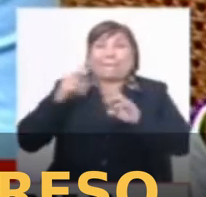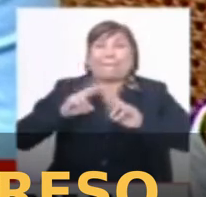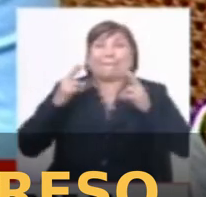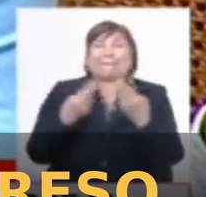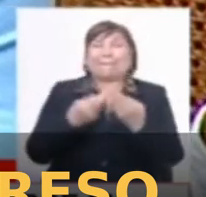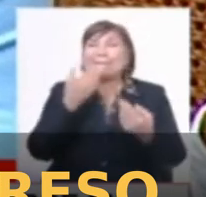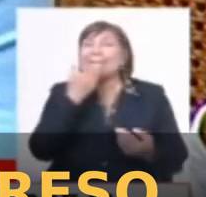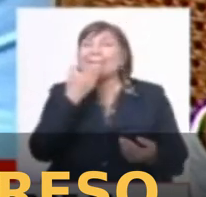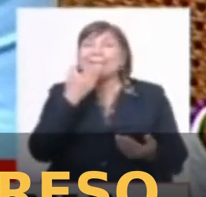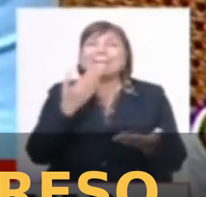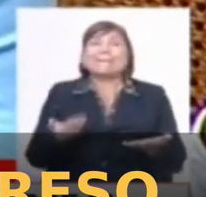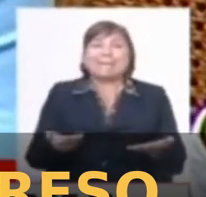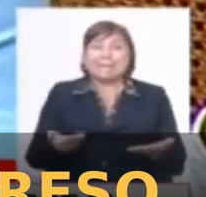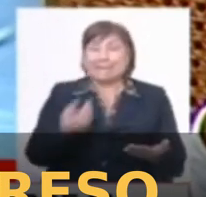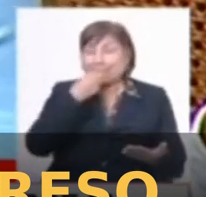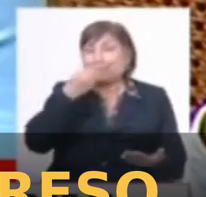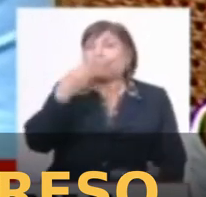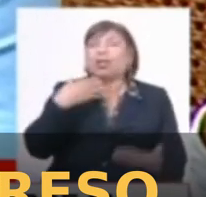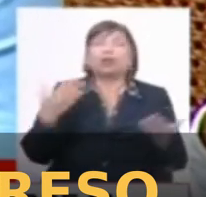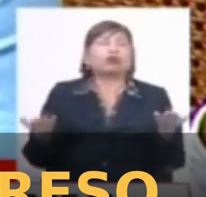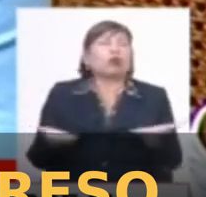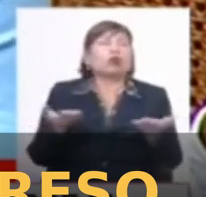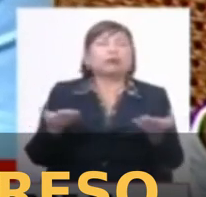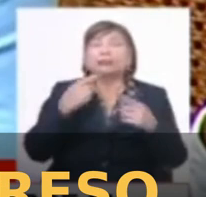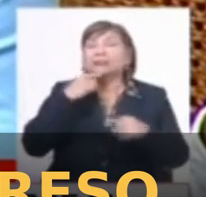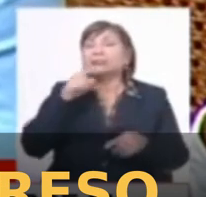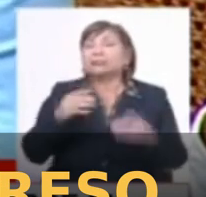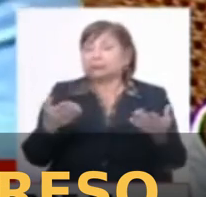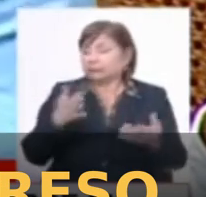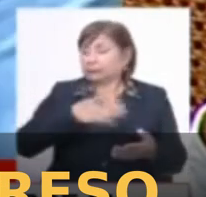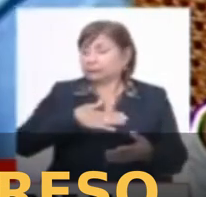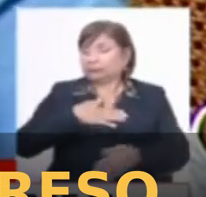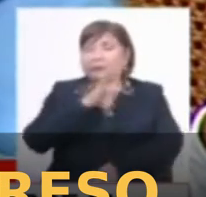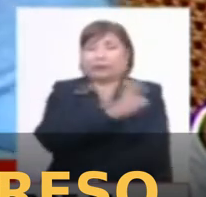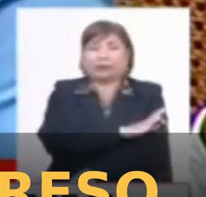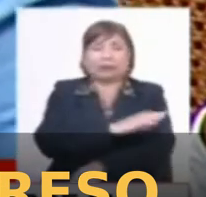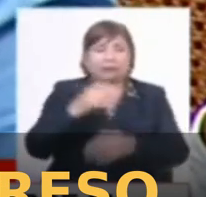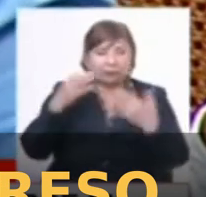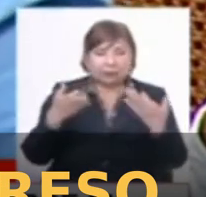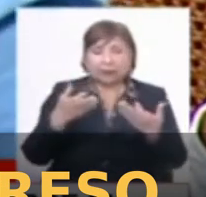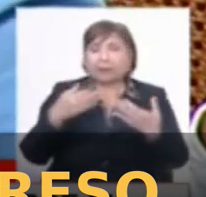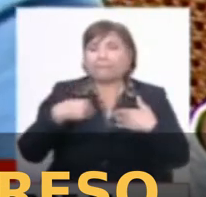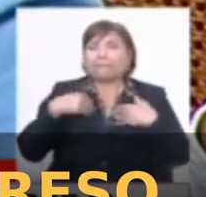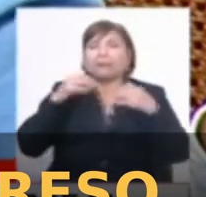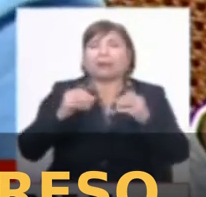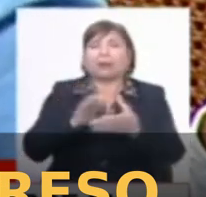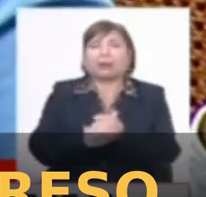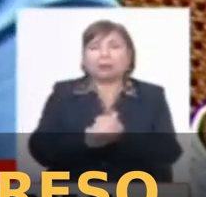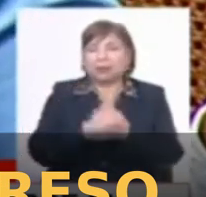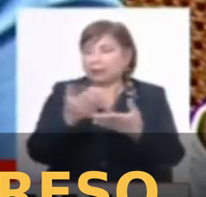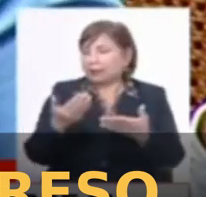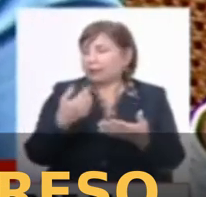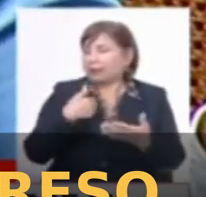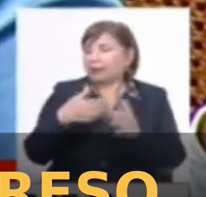por quiénes. Entonces yo quiero que me digan dónde está. Ahora la fiscal me pone a mí como investigada y ahora cómo me pone como amiga, yo